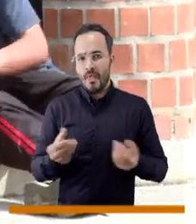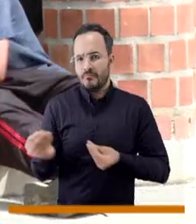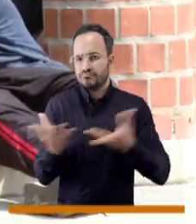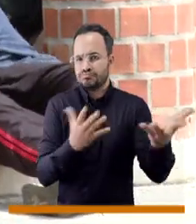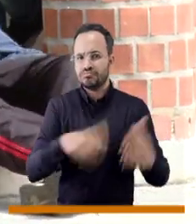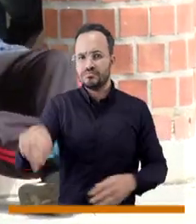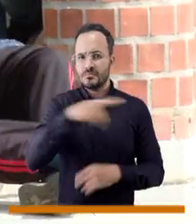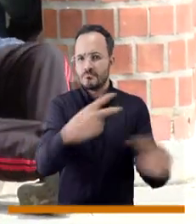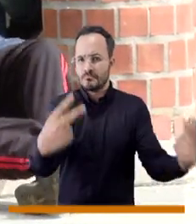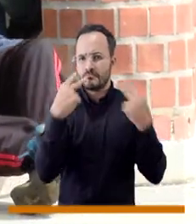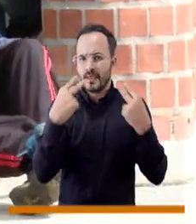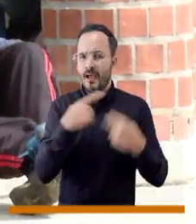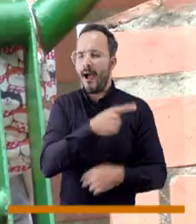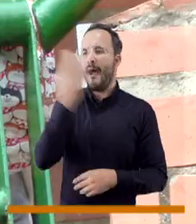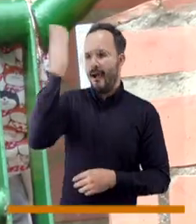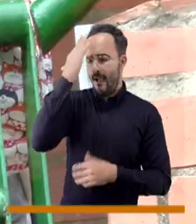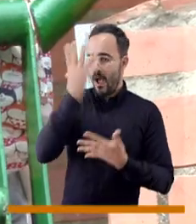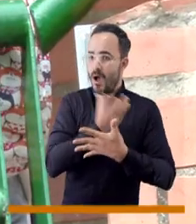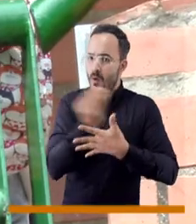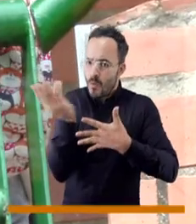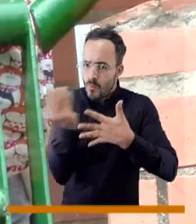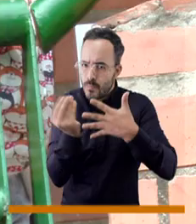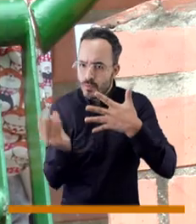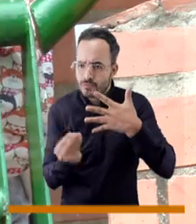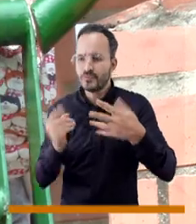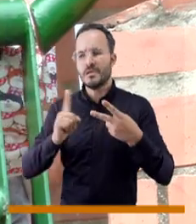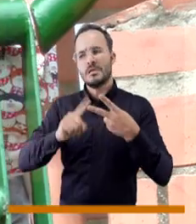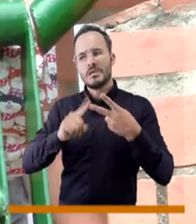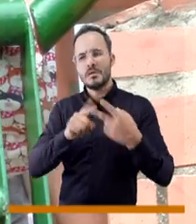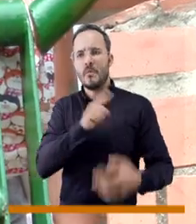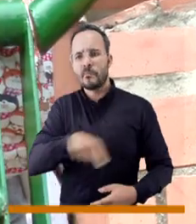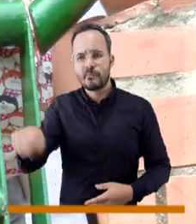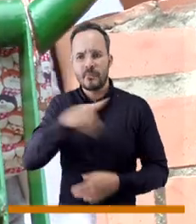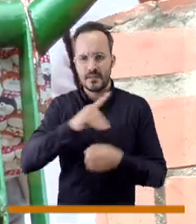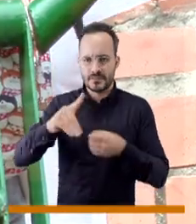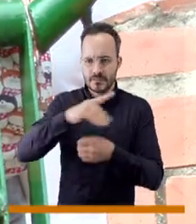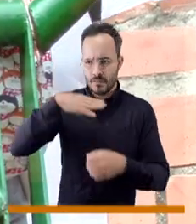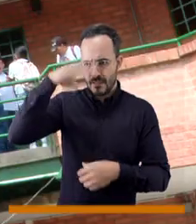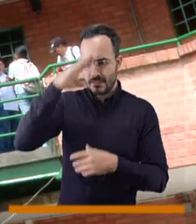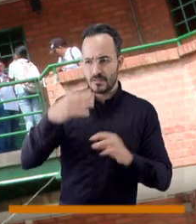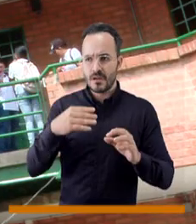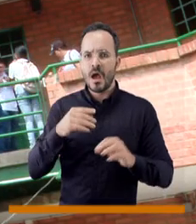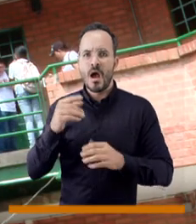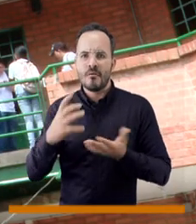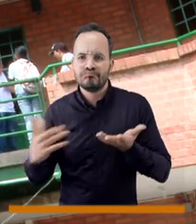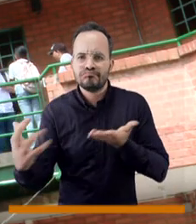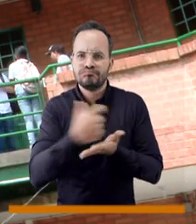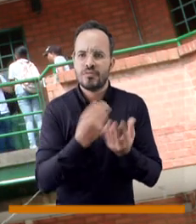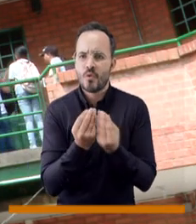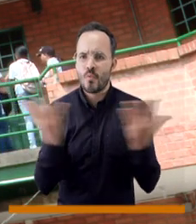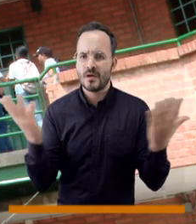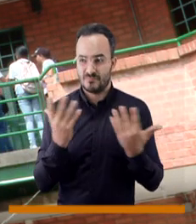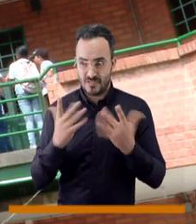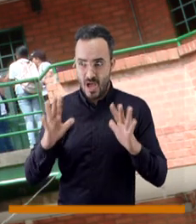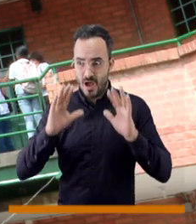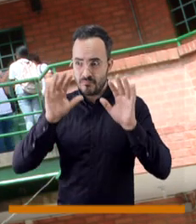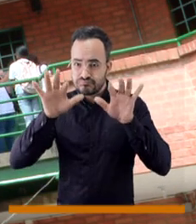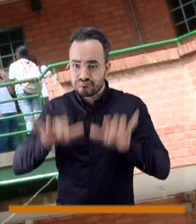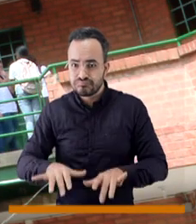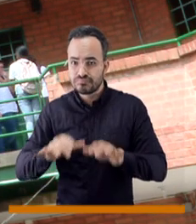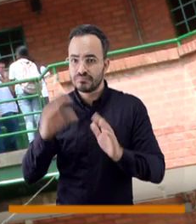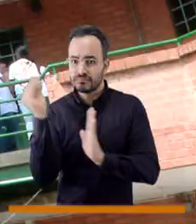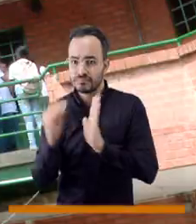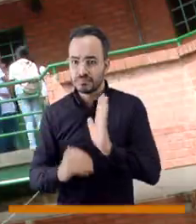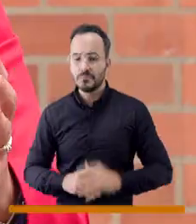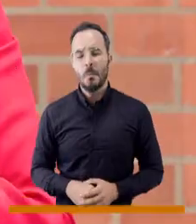televidentes, uno, pues cuáles son esos tipos y también si existen censos por parte del Distrito de Medellín. Bueno, en realidad hay